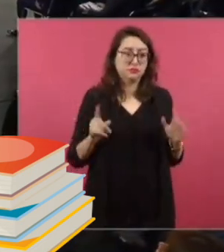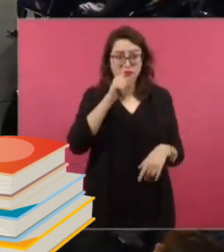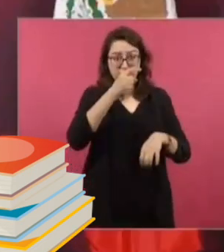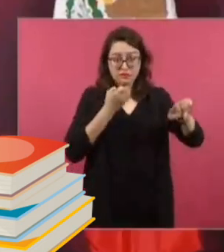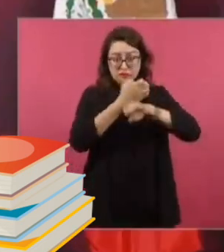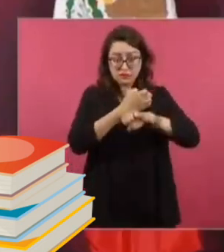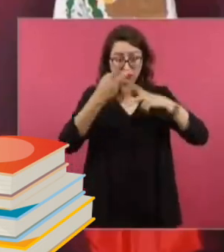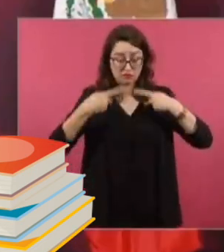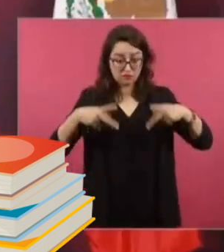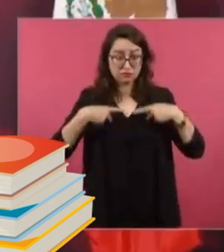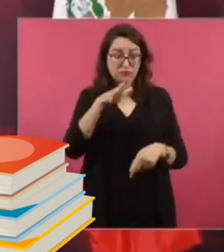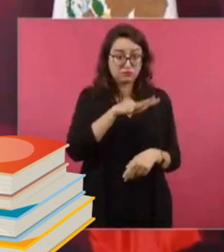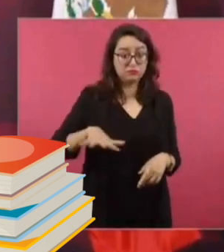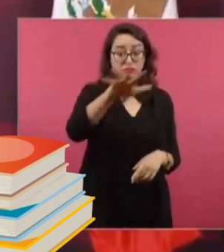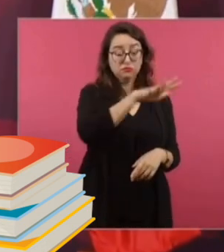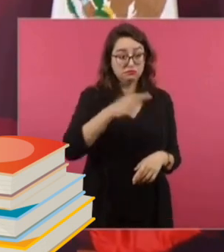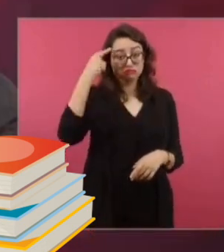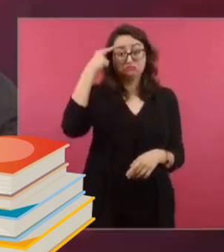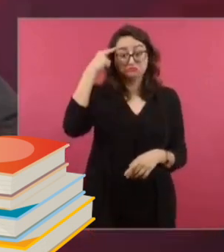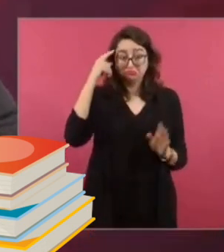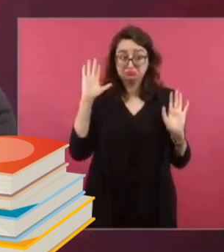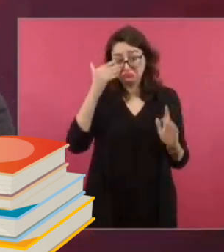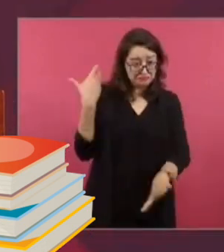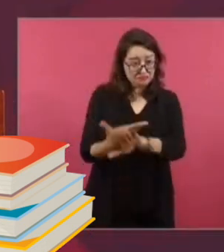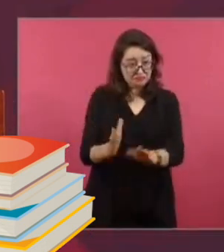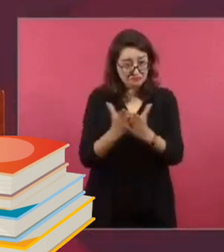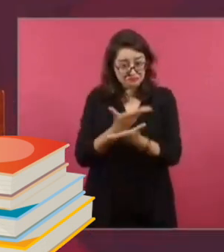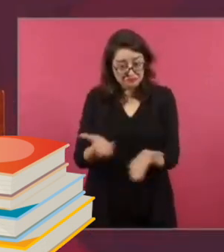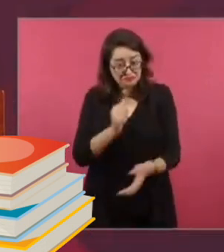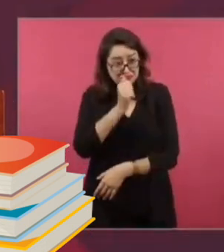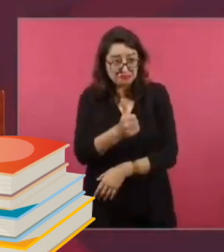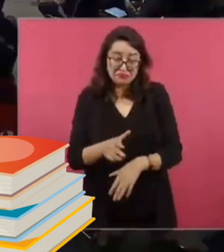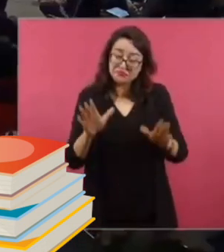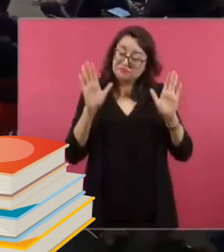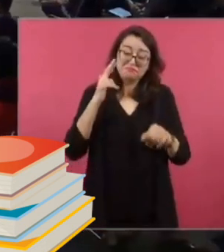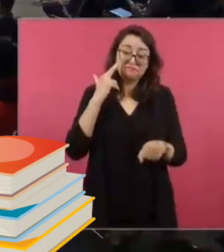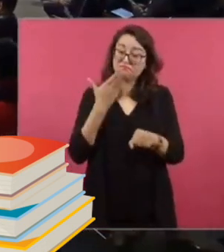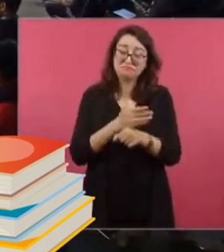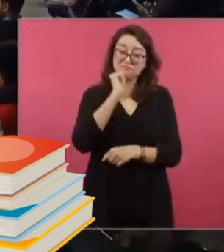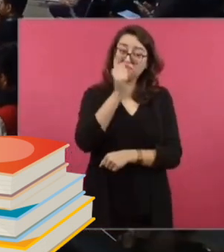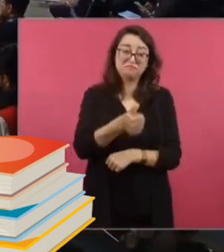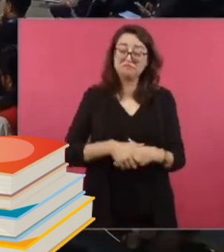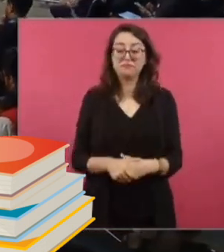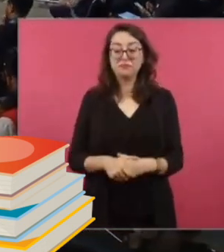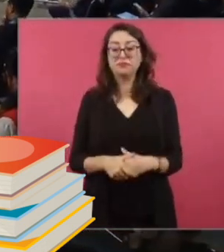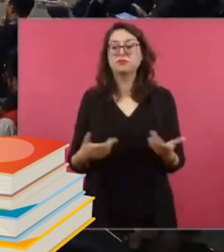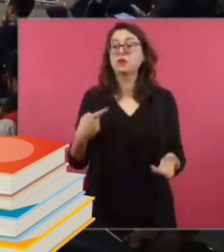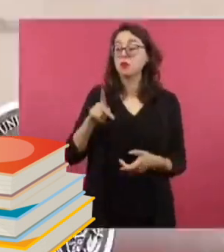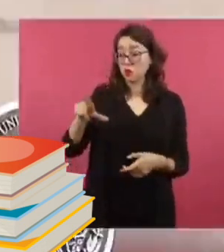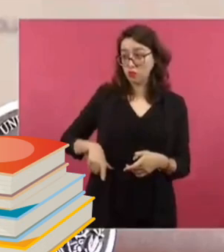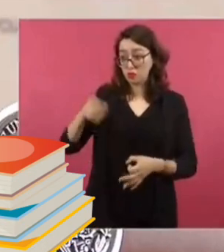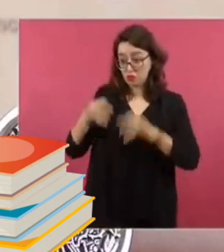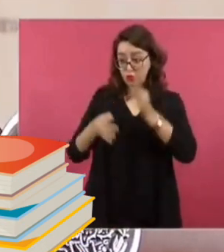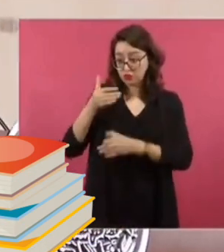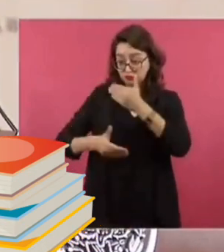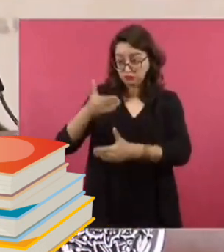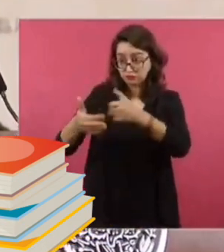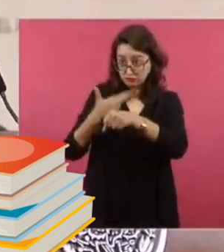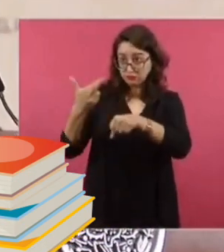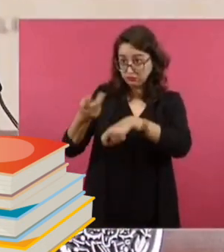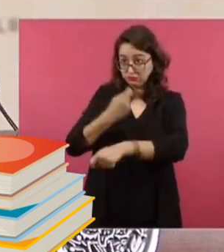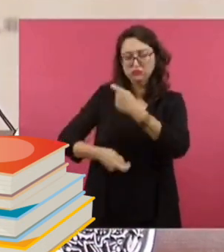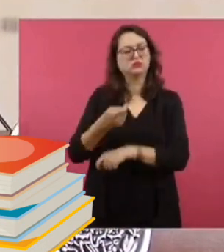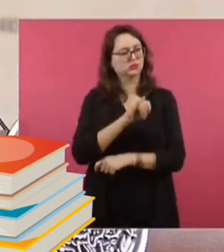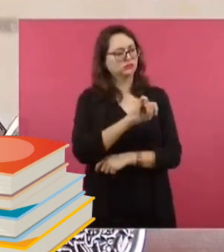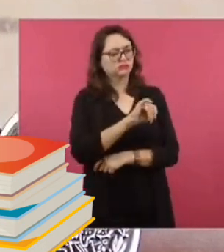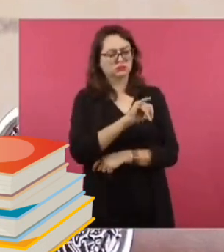esté consciente. ¿Pero sí lo van a combatir jurídicamente? ¿O el gobierno federal va a combatir ese amparo? Sí, sí, sí. Se está haciendo un trámite, pero no es un